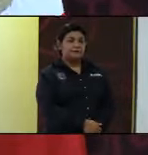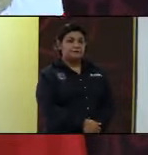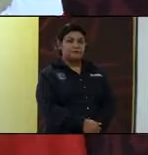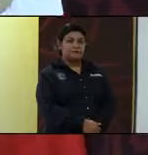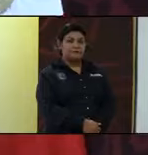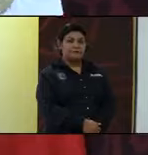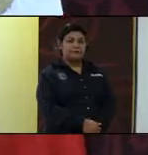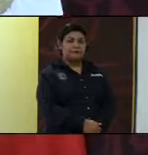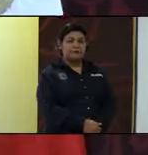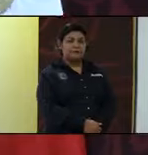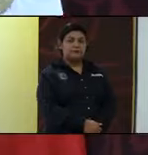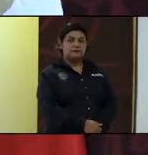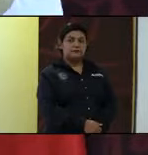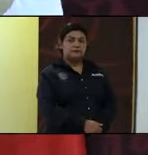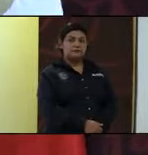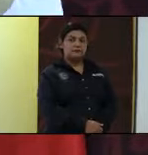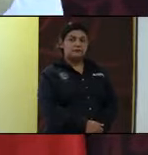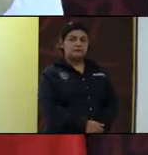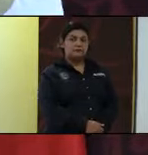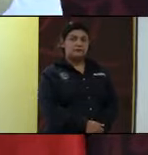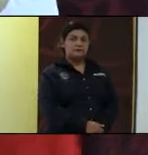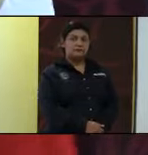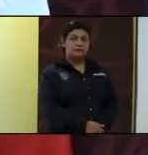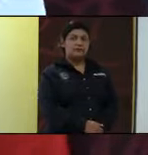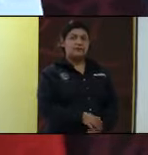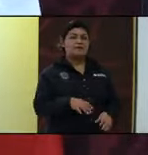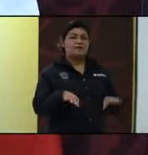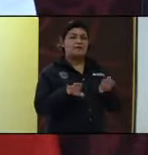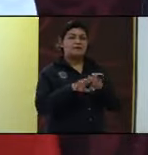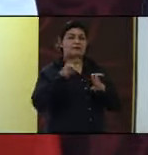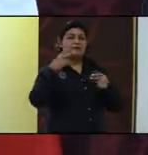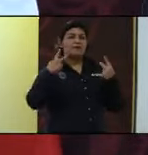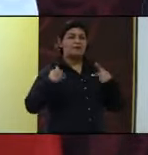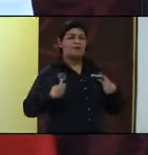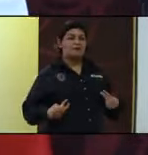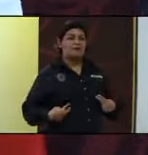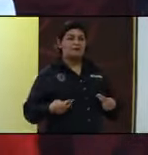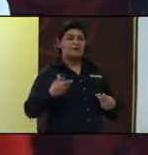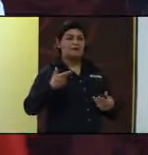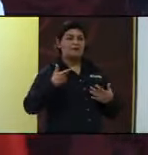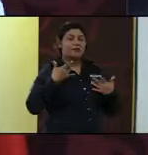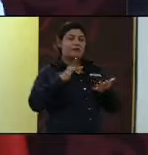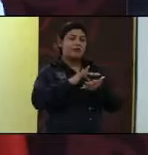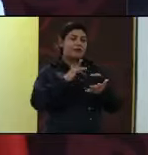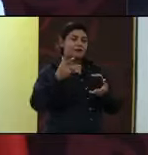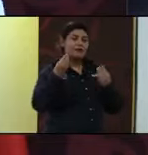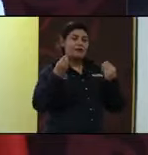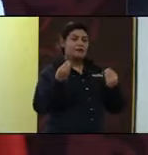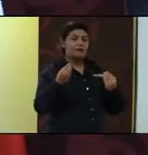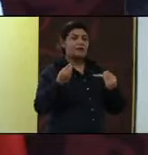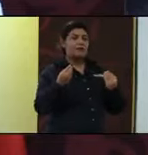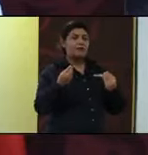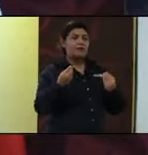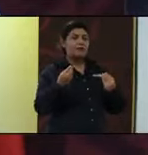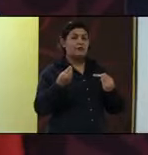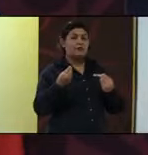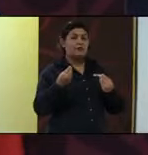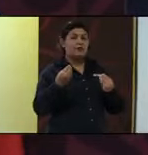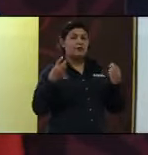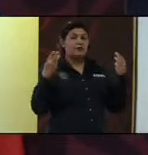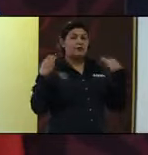Bueno, respecto a los vestuarios del pentatlón, yo quiero agradecer mucho a